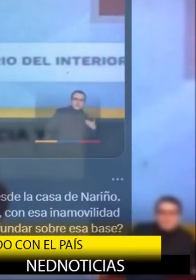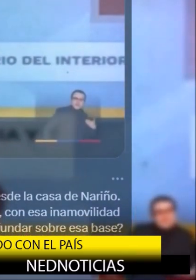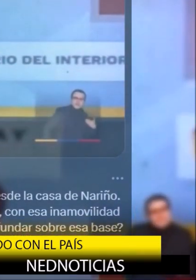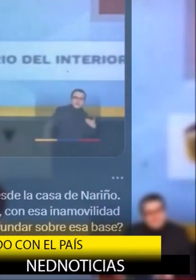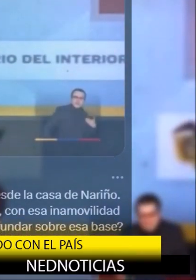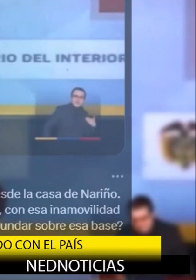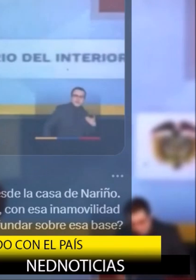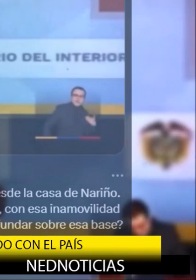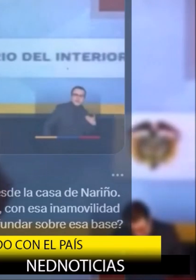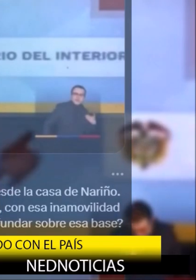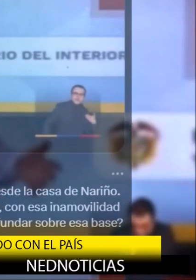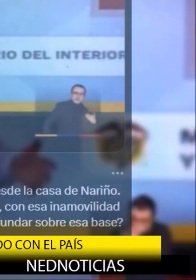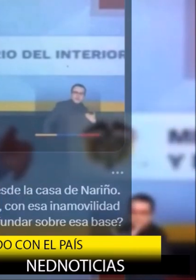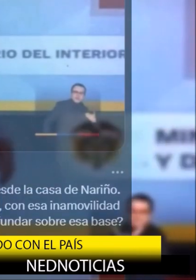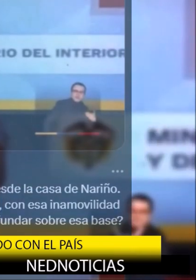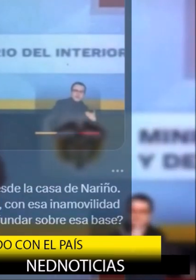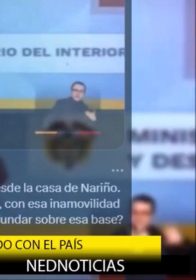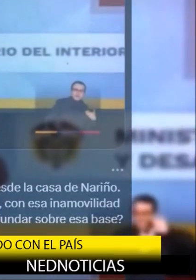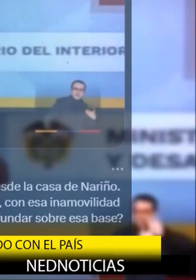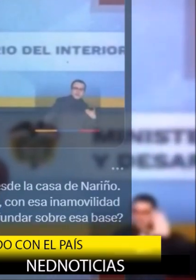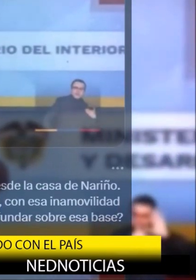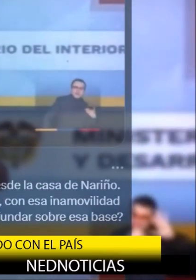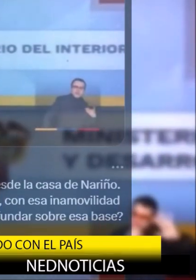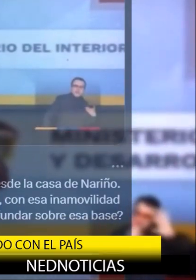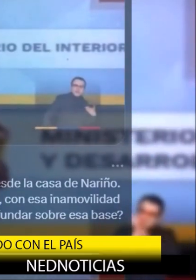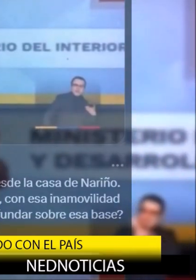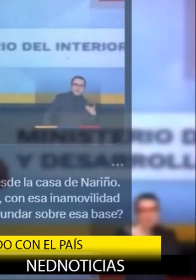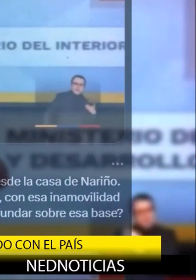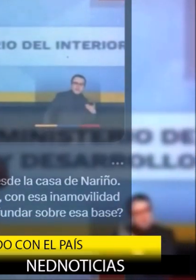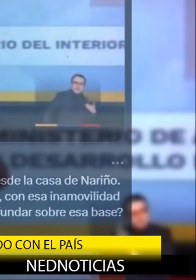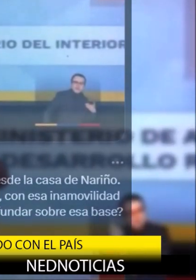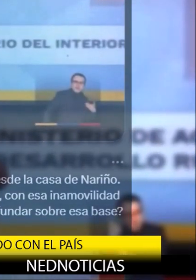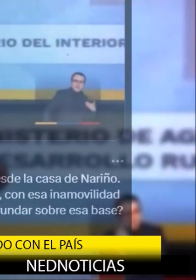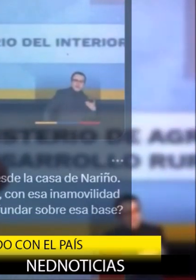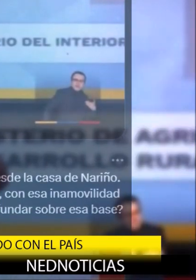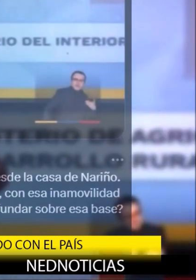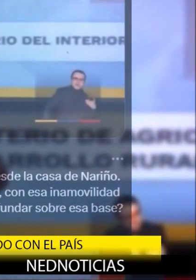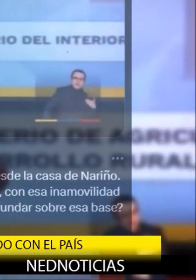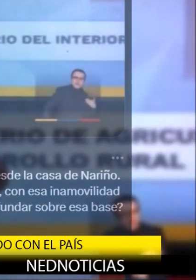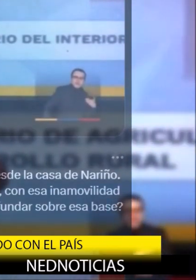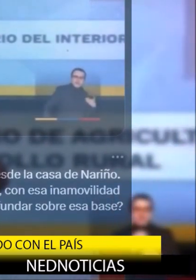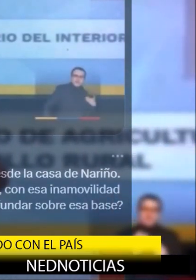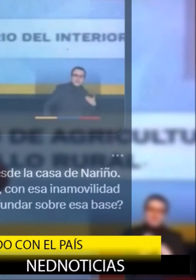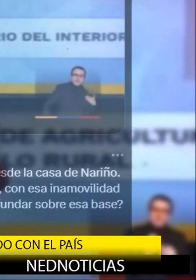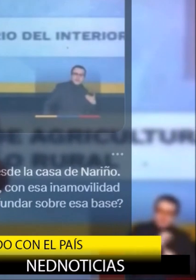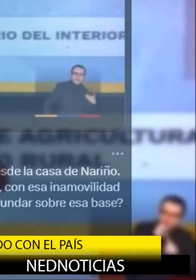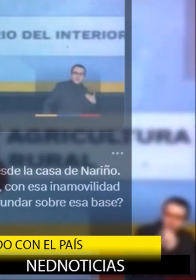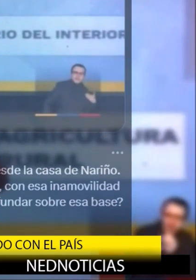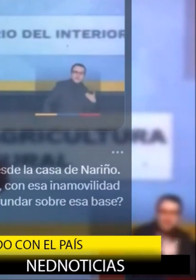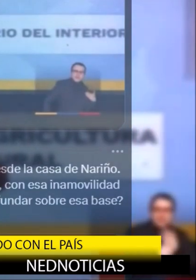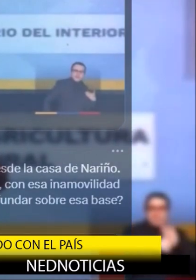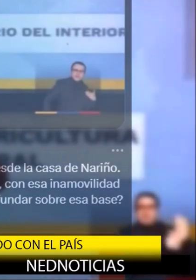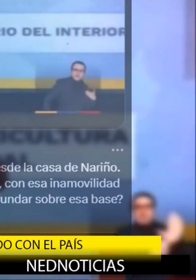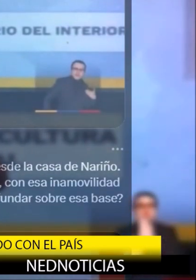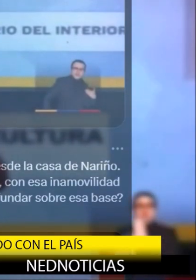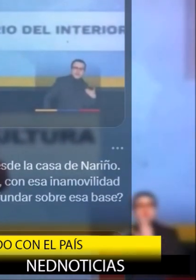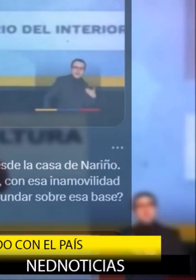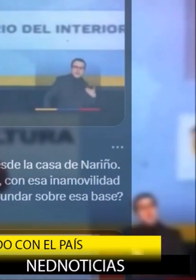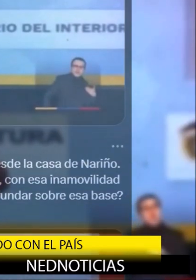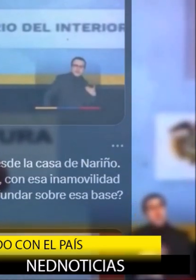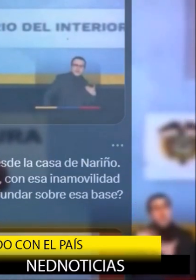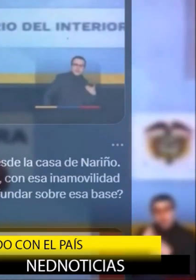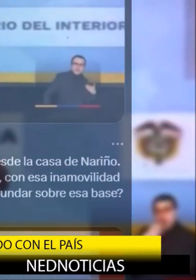laboral, es que queremos justicia social. Es que un pacto social comienza por